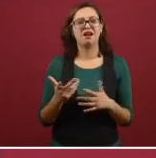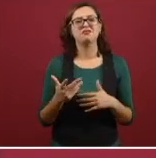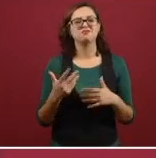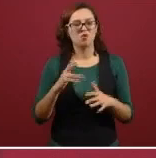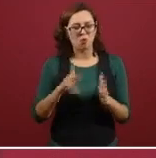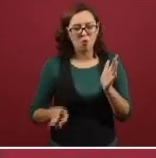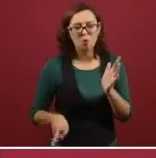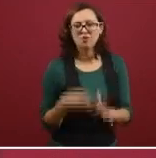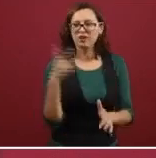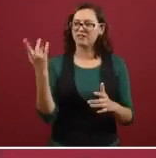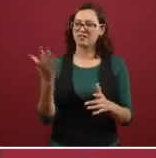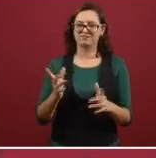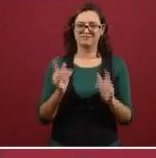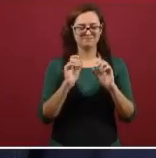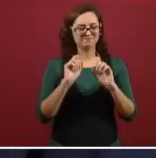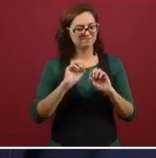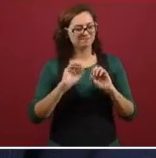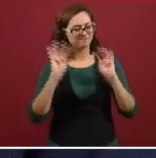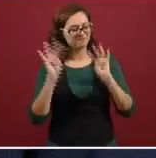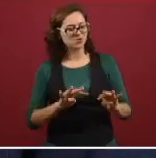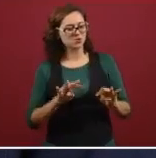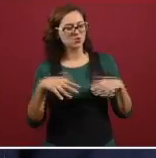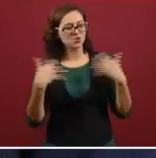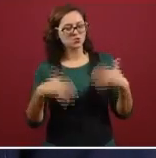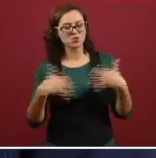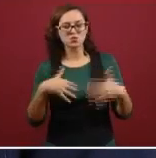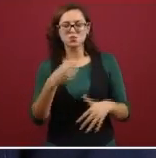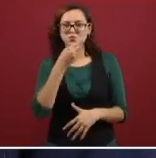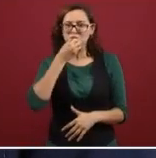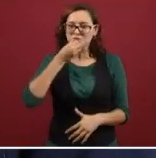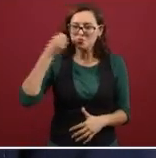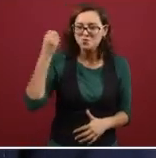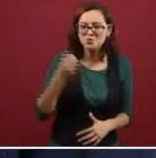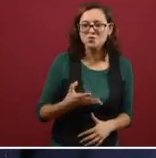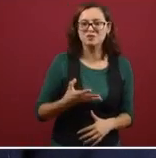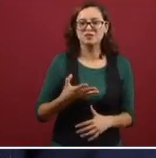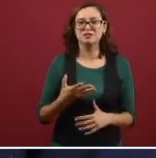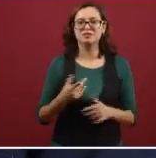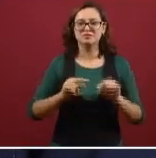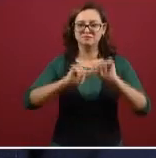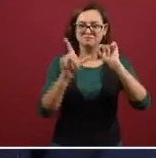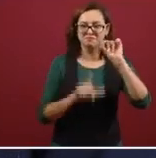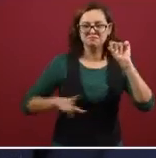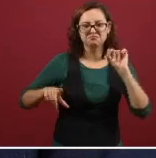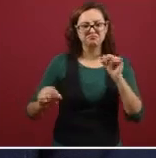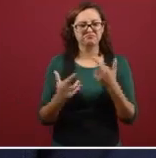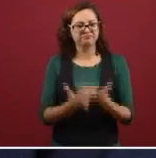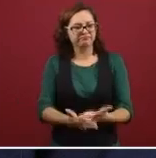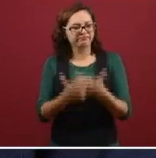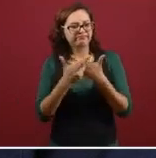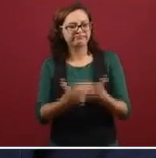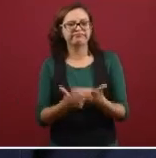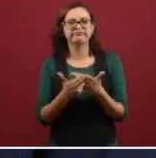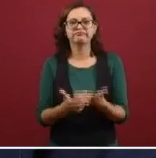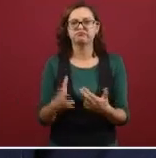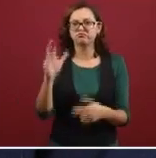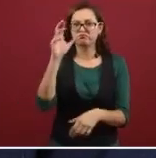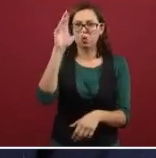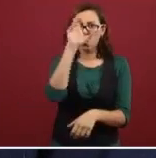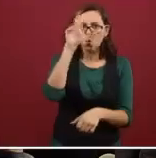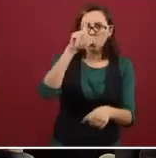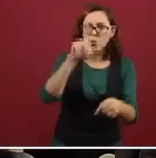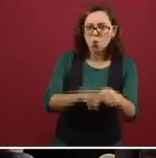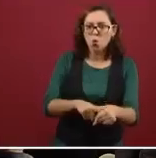histórica de ser un país con mucha fortaleza, sobre todo cultural.